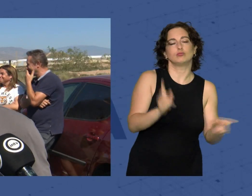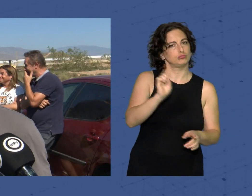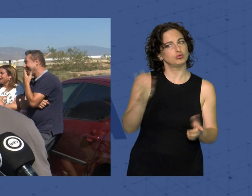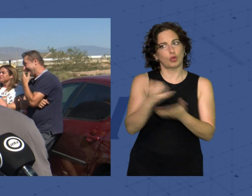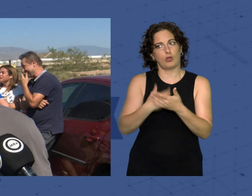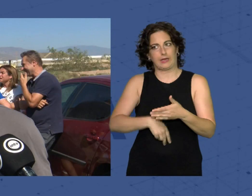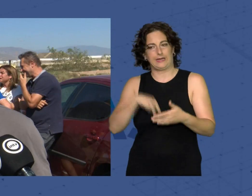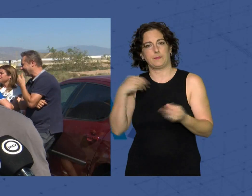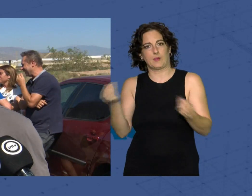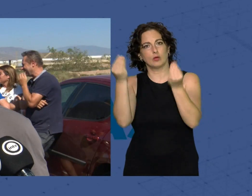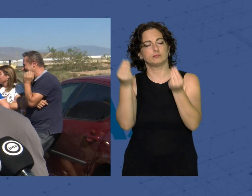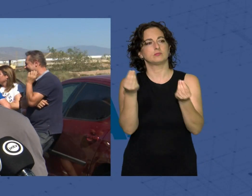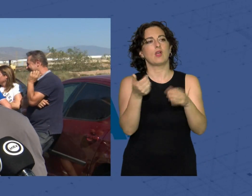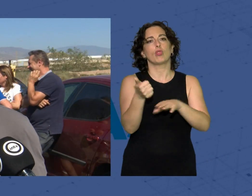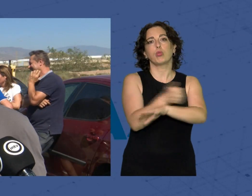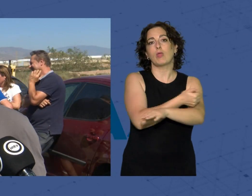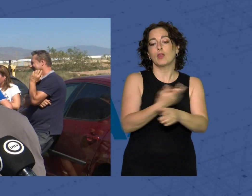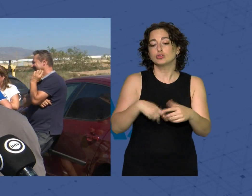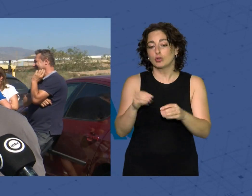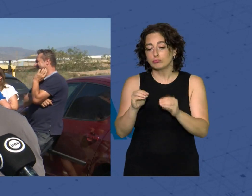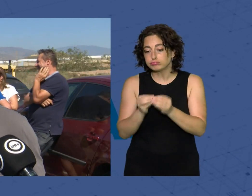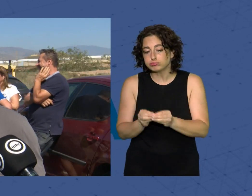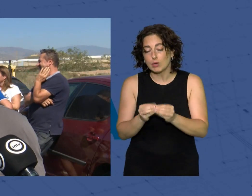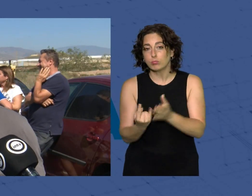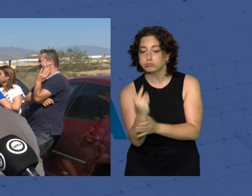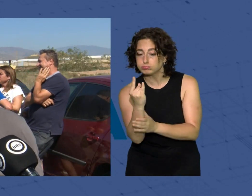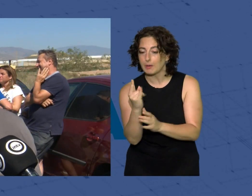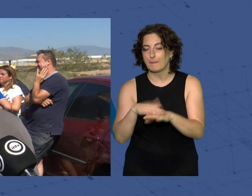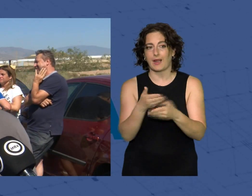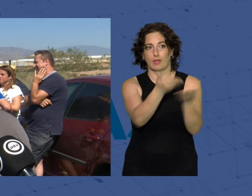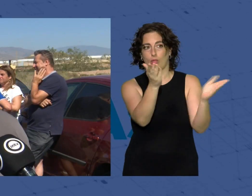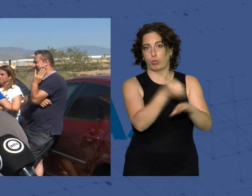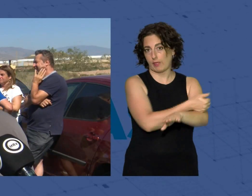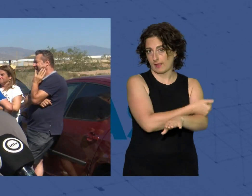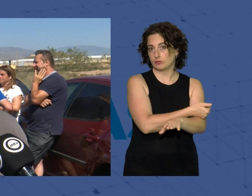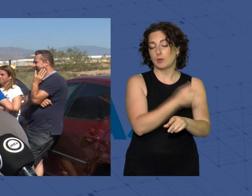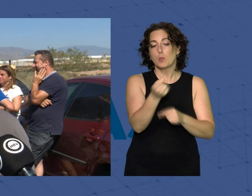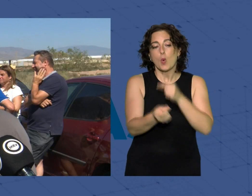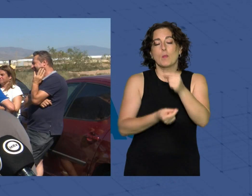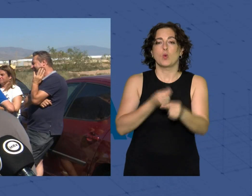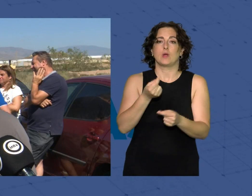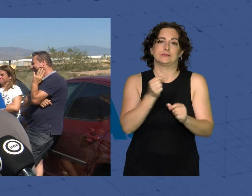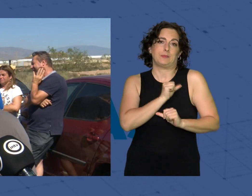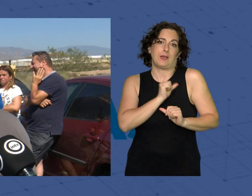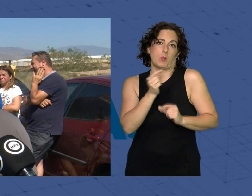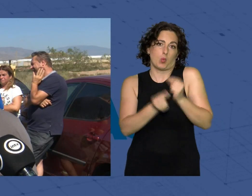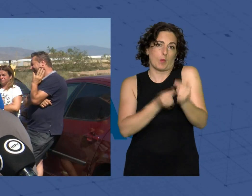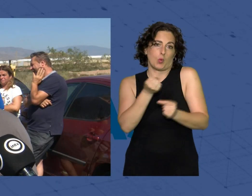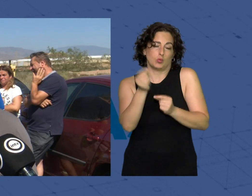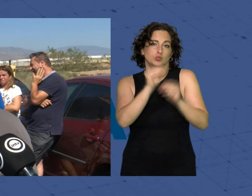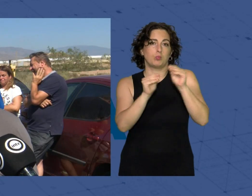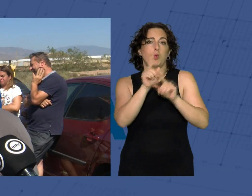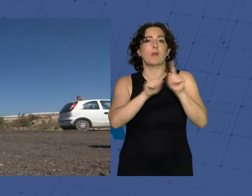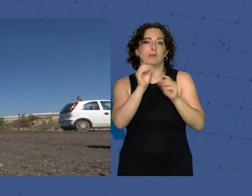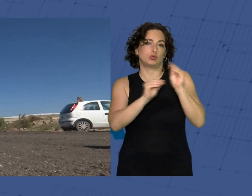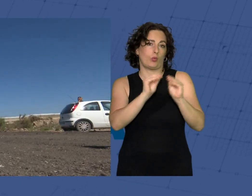criamos es para los ciudadanos y en fin que esperemos que poquito a poco pues se vayan solucionando los problemas